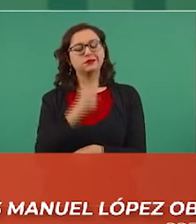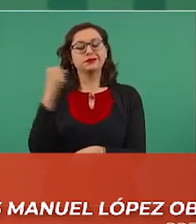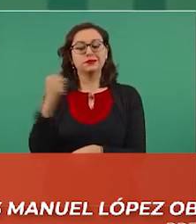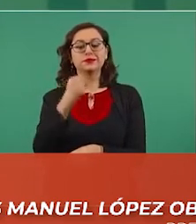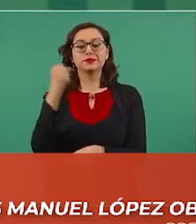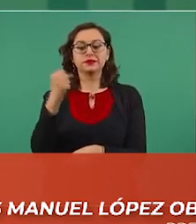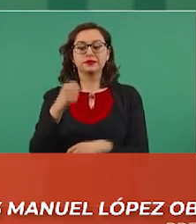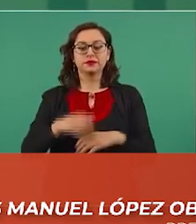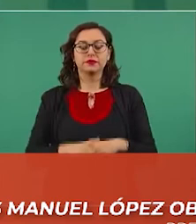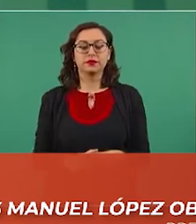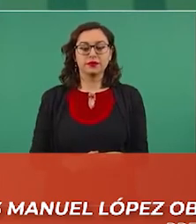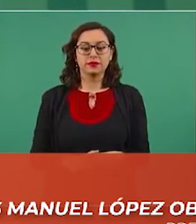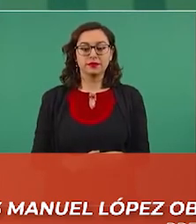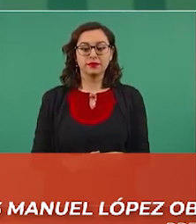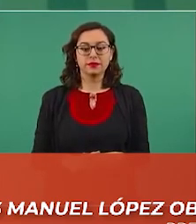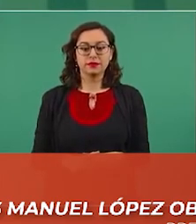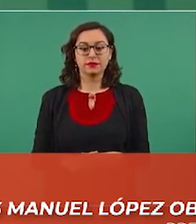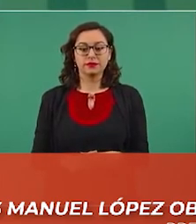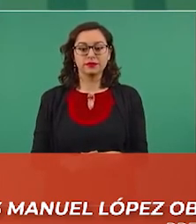está